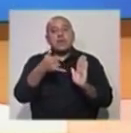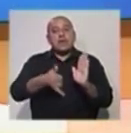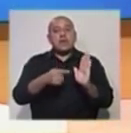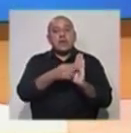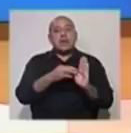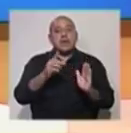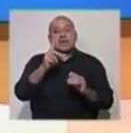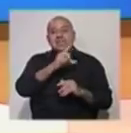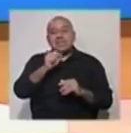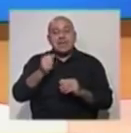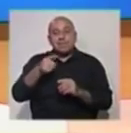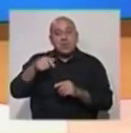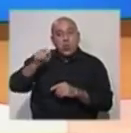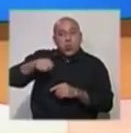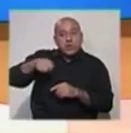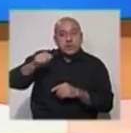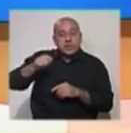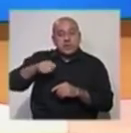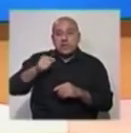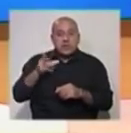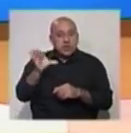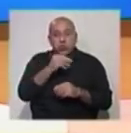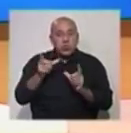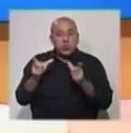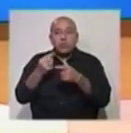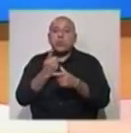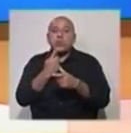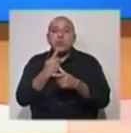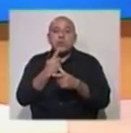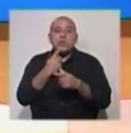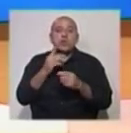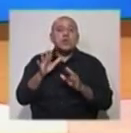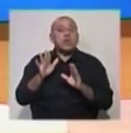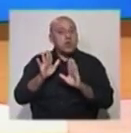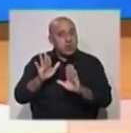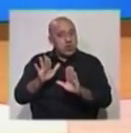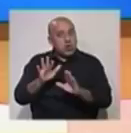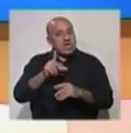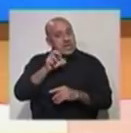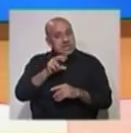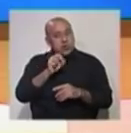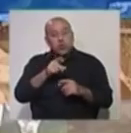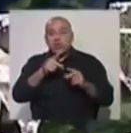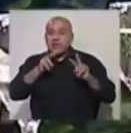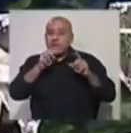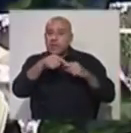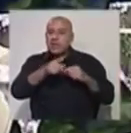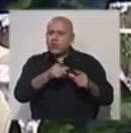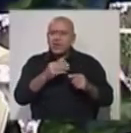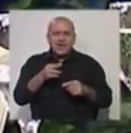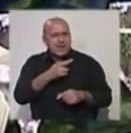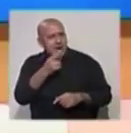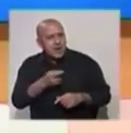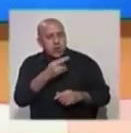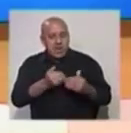100 juristas de todos los pelos políticos, siendo muy críticos con el proceso judicial. No dicen